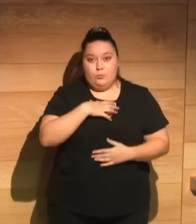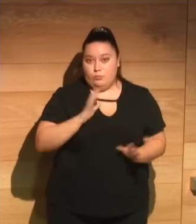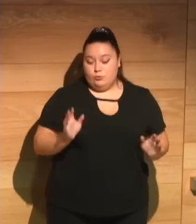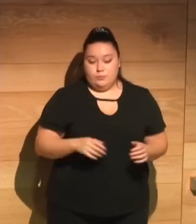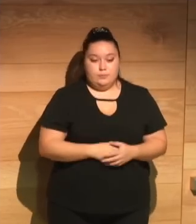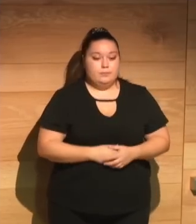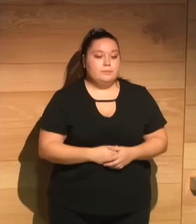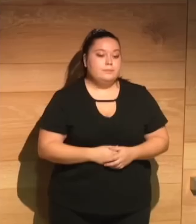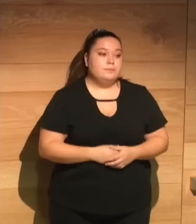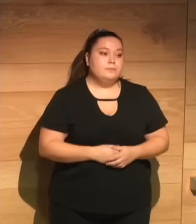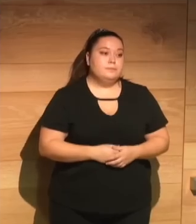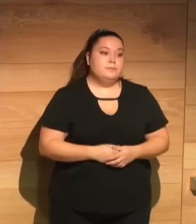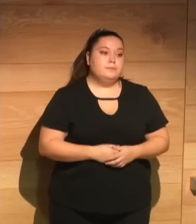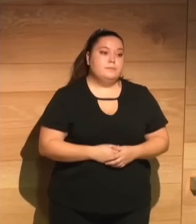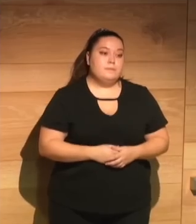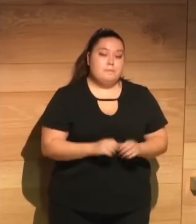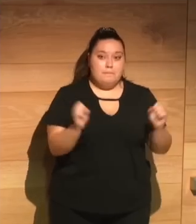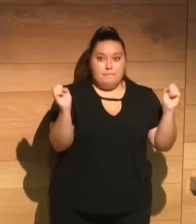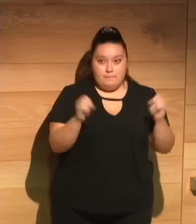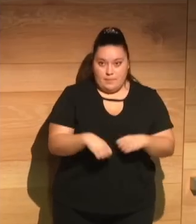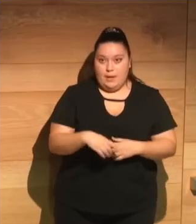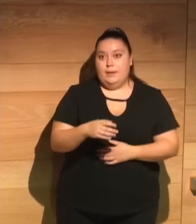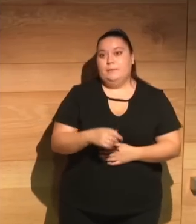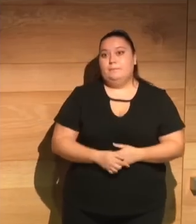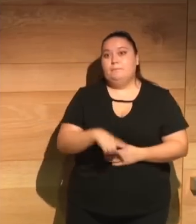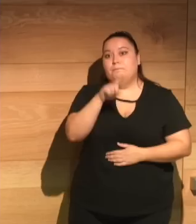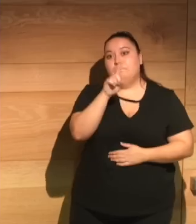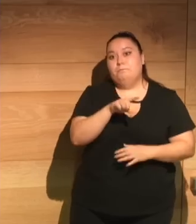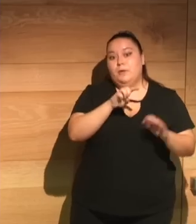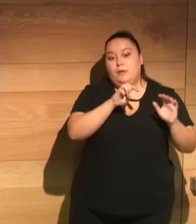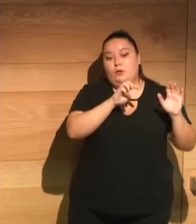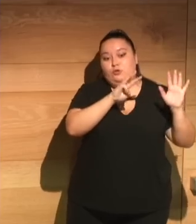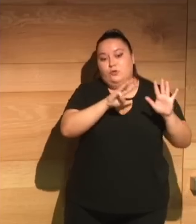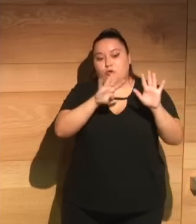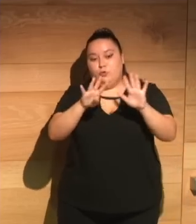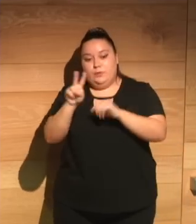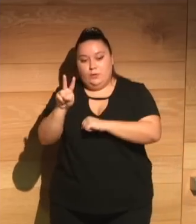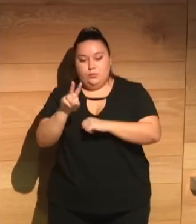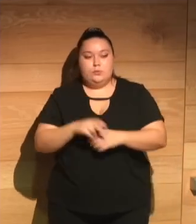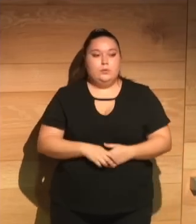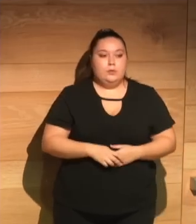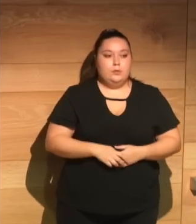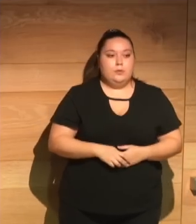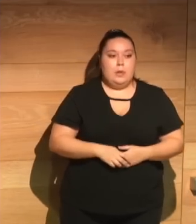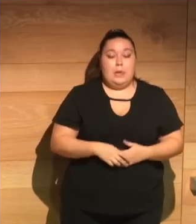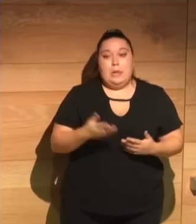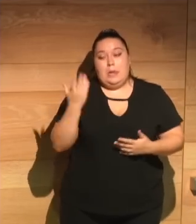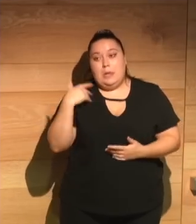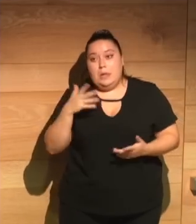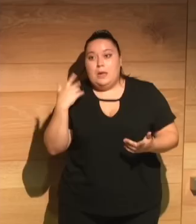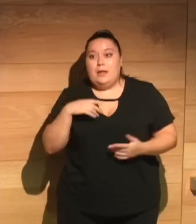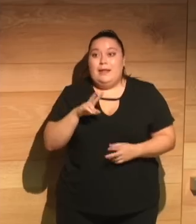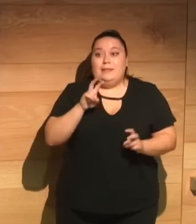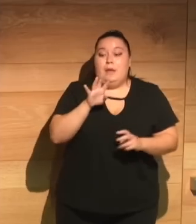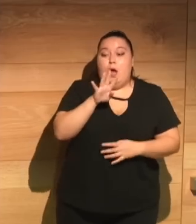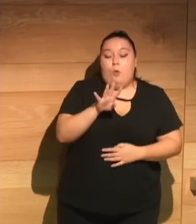movimiento. Vale, pero salvo que eso sucediera en 1982, Juan, el que pusiera las siguientes 2 patas o 4 patas... Las 4 patas